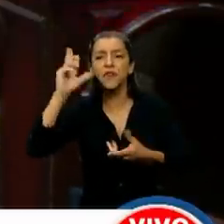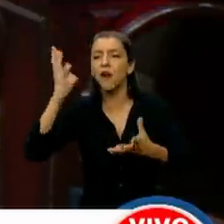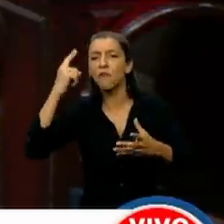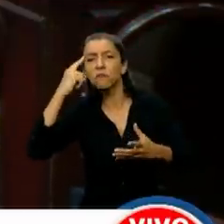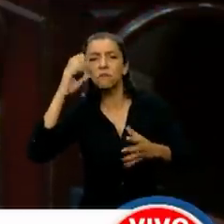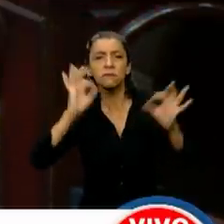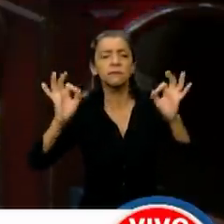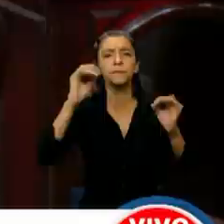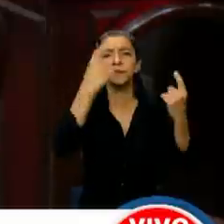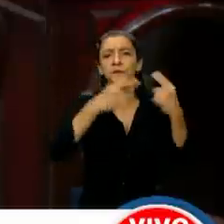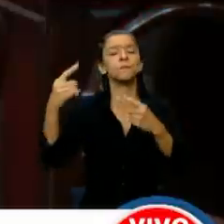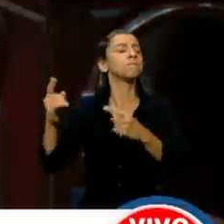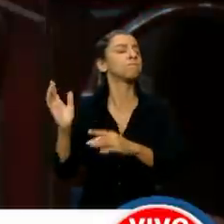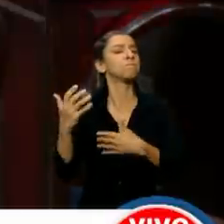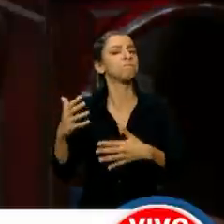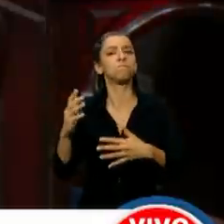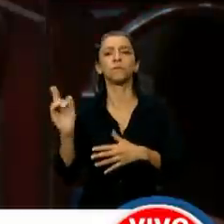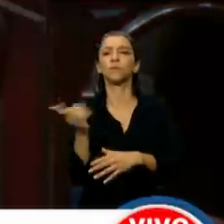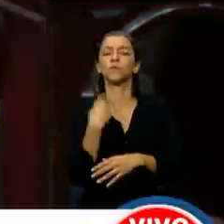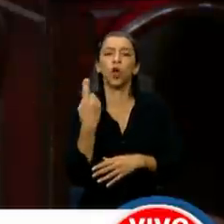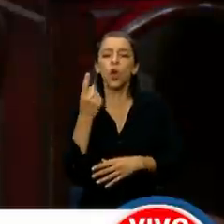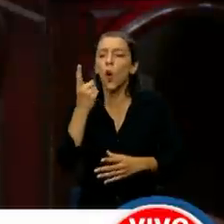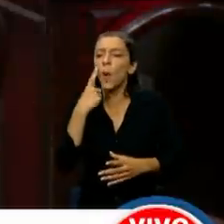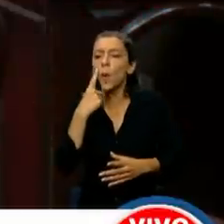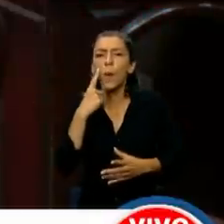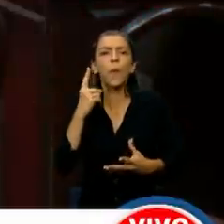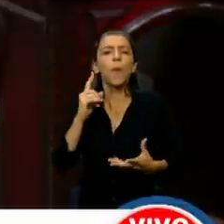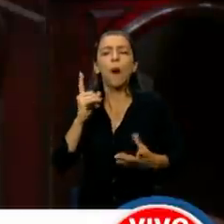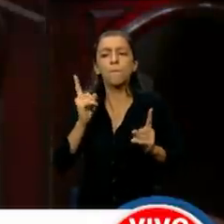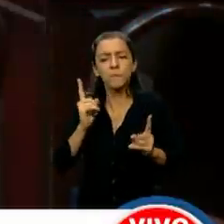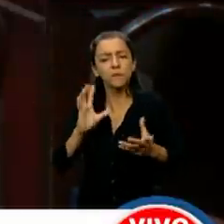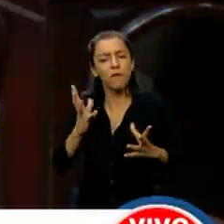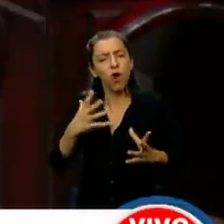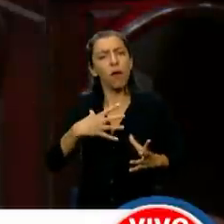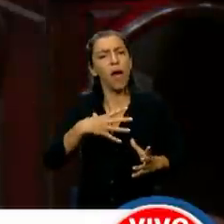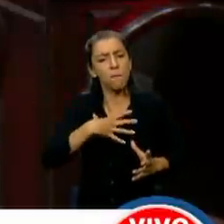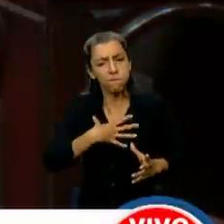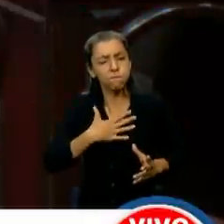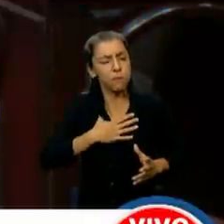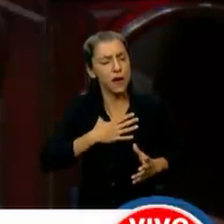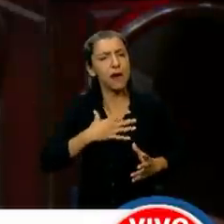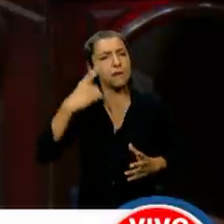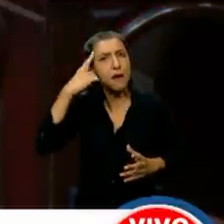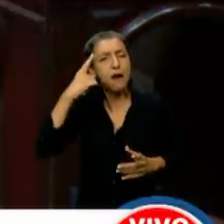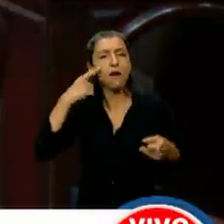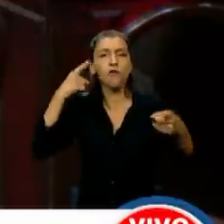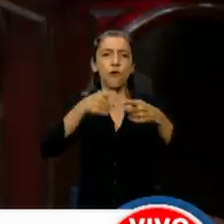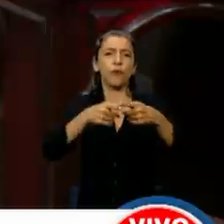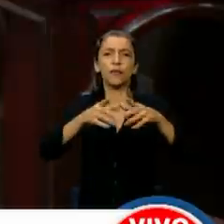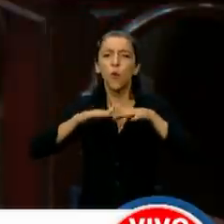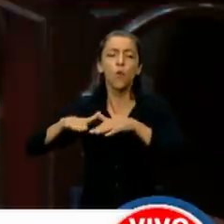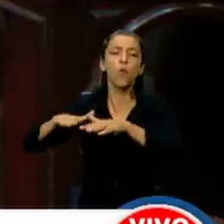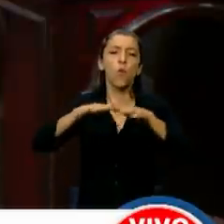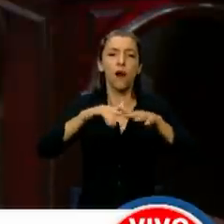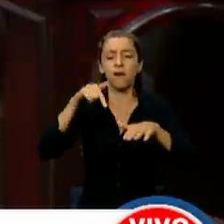tengan el mismo anhelo vibren con la misma esperanza y se movilicen con el mismo objetivo pero